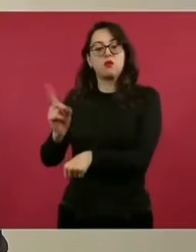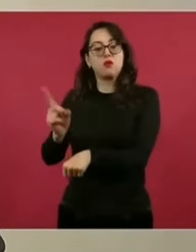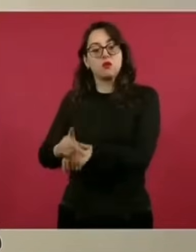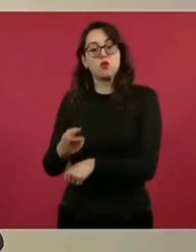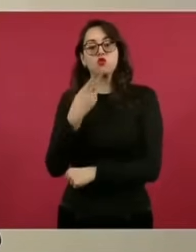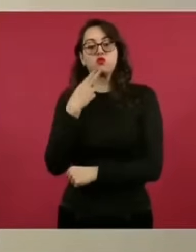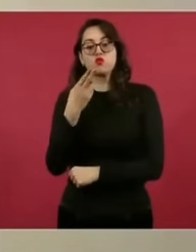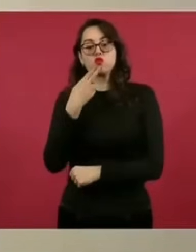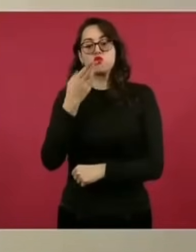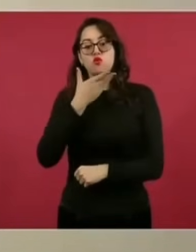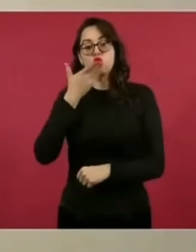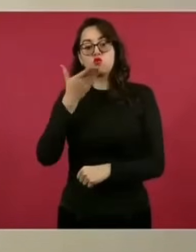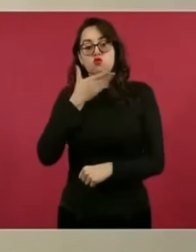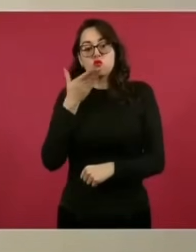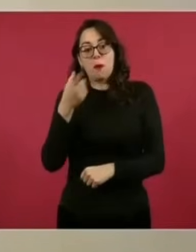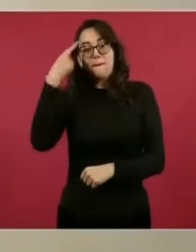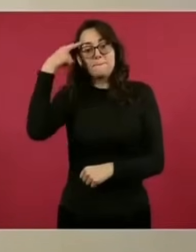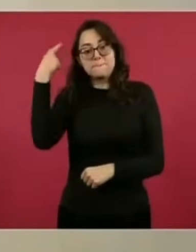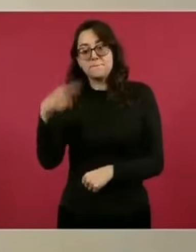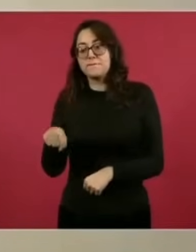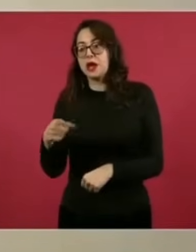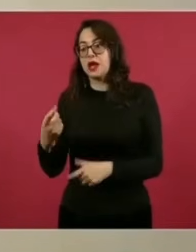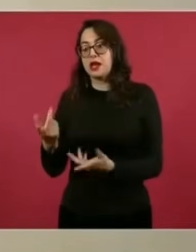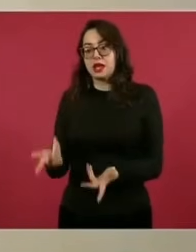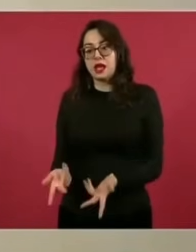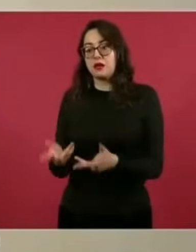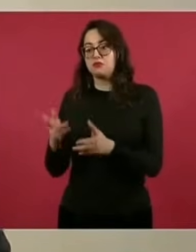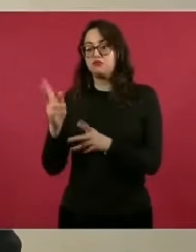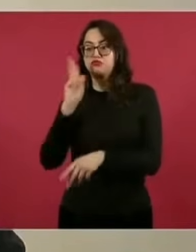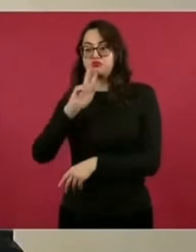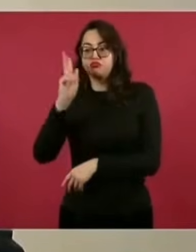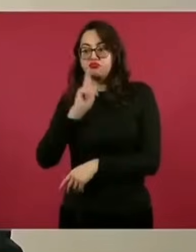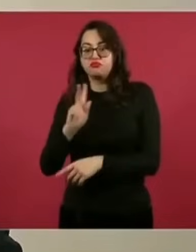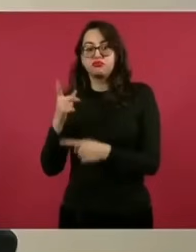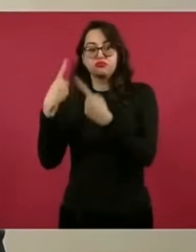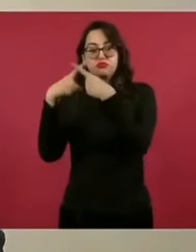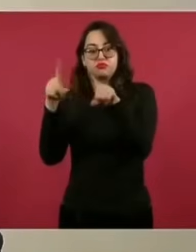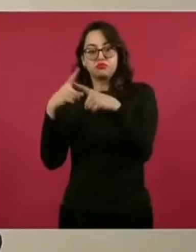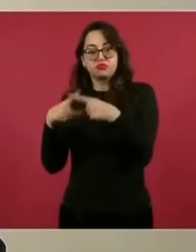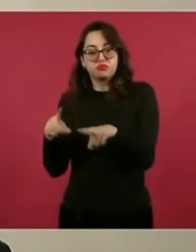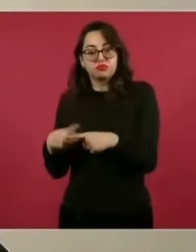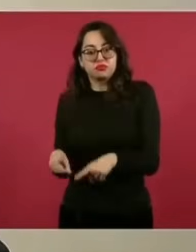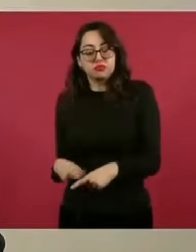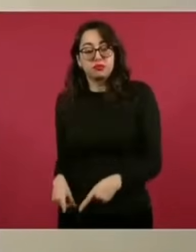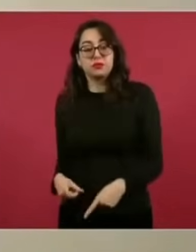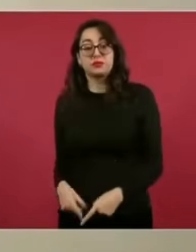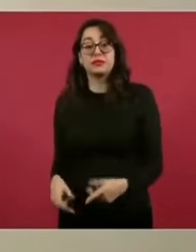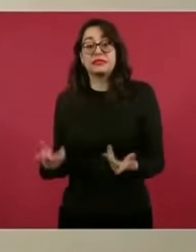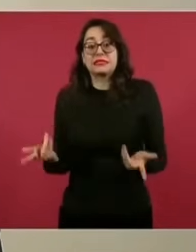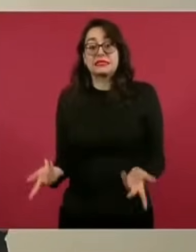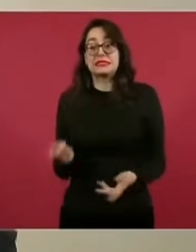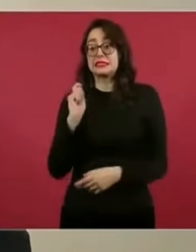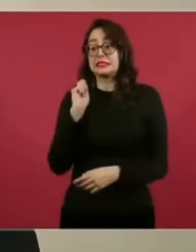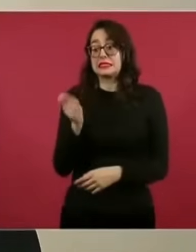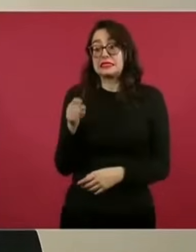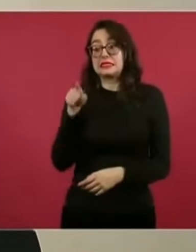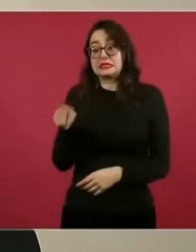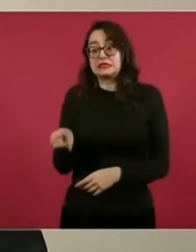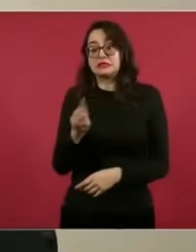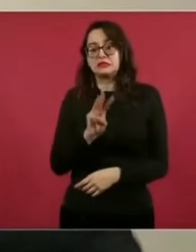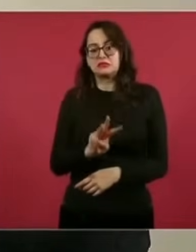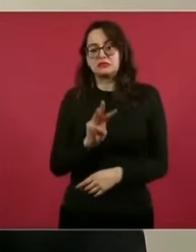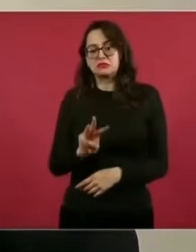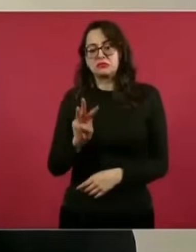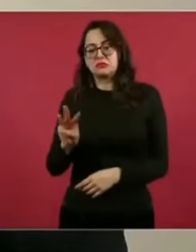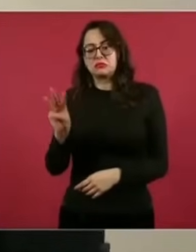se utiliza para correr el sistema y probar que sí funciona. Nada más que es decir que estaba inactiva realmente esa